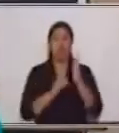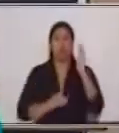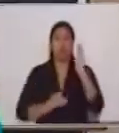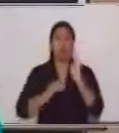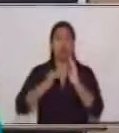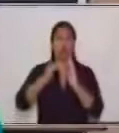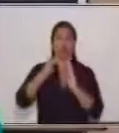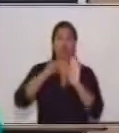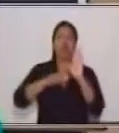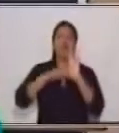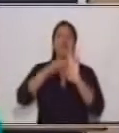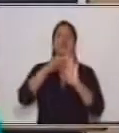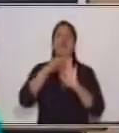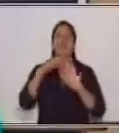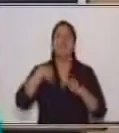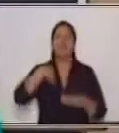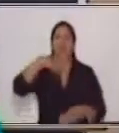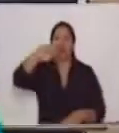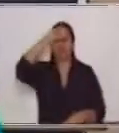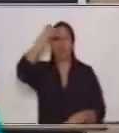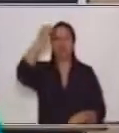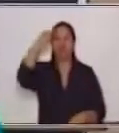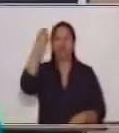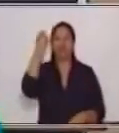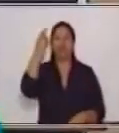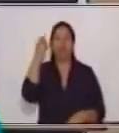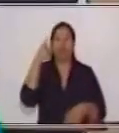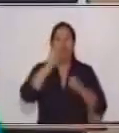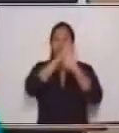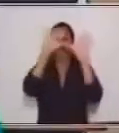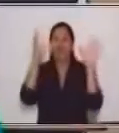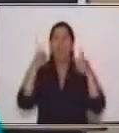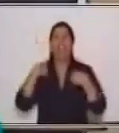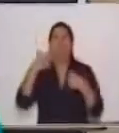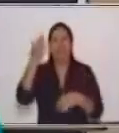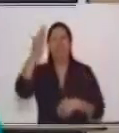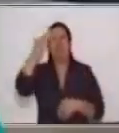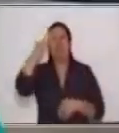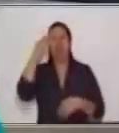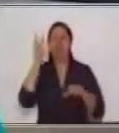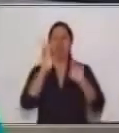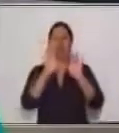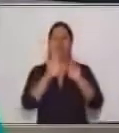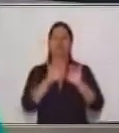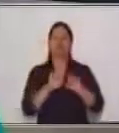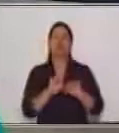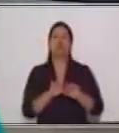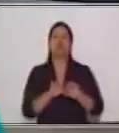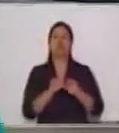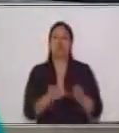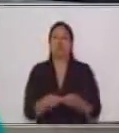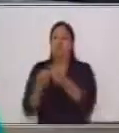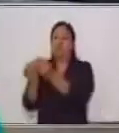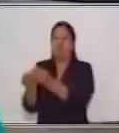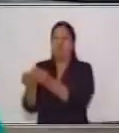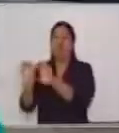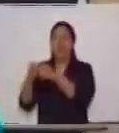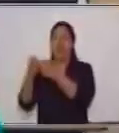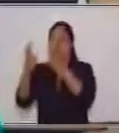planifica se practica el proceso de planificación, revisión, edición y